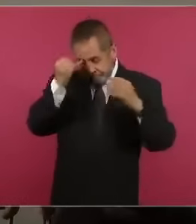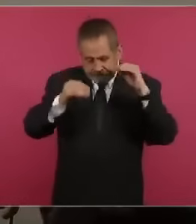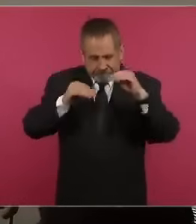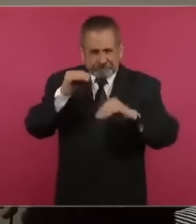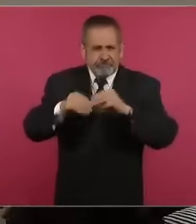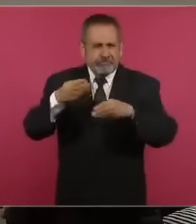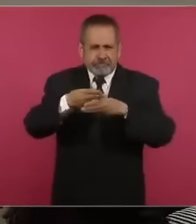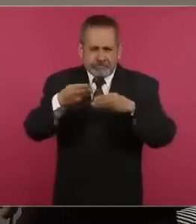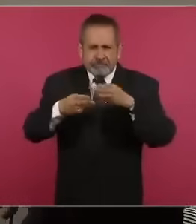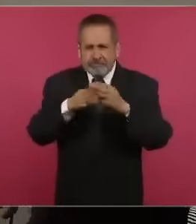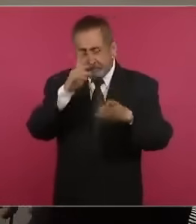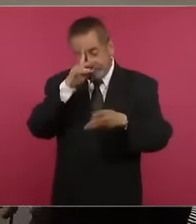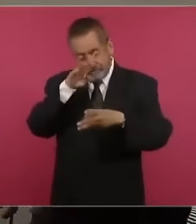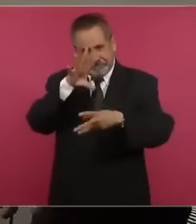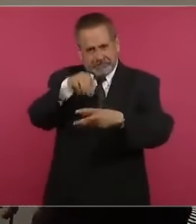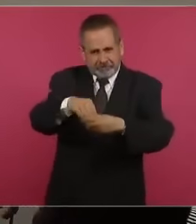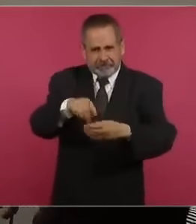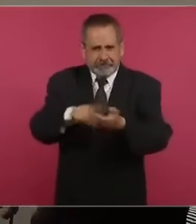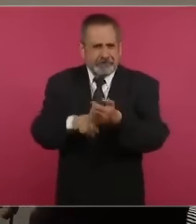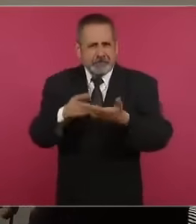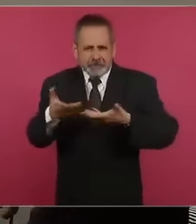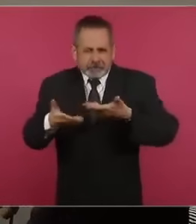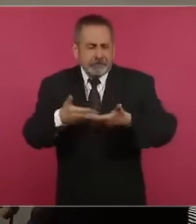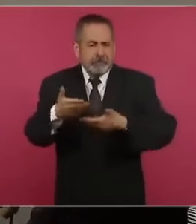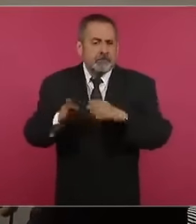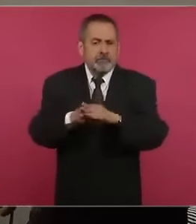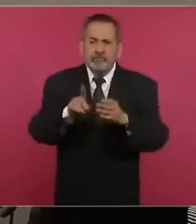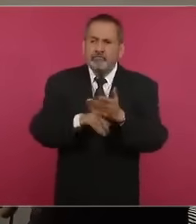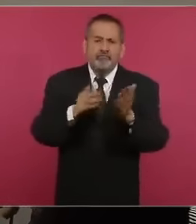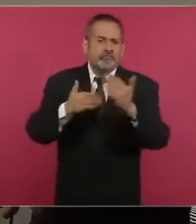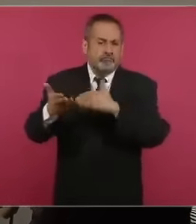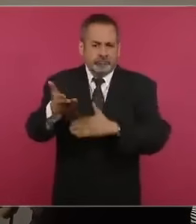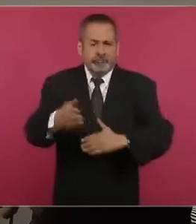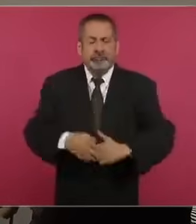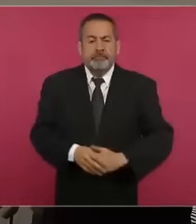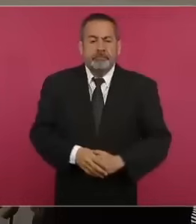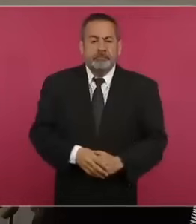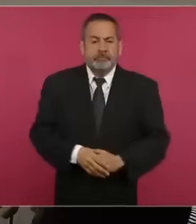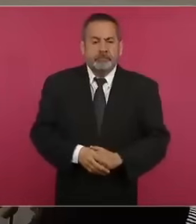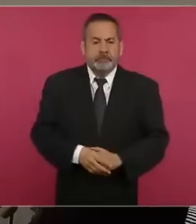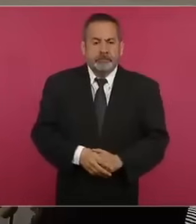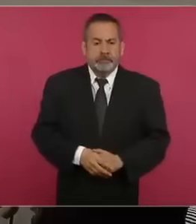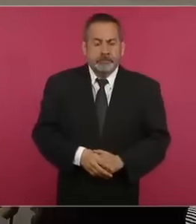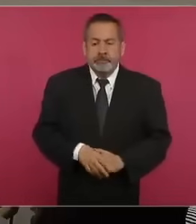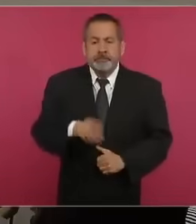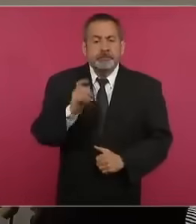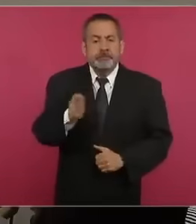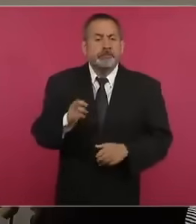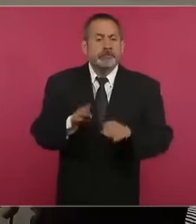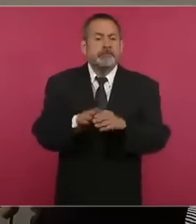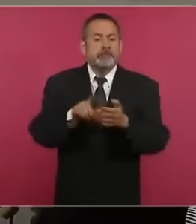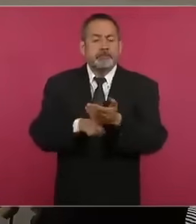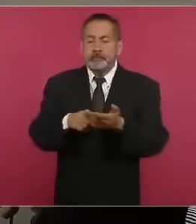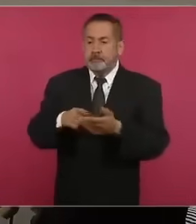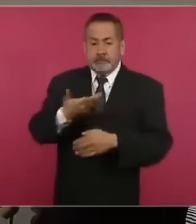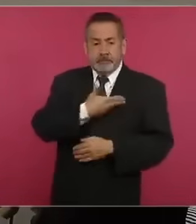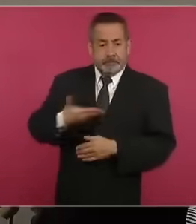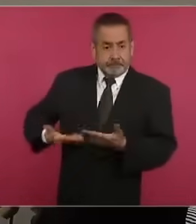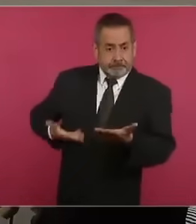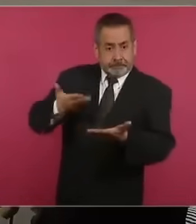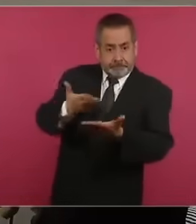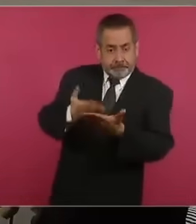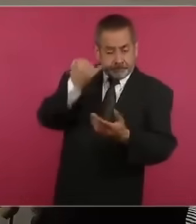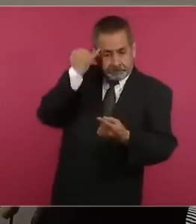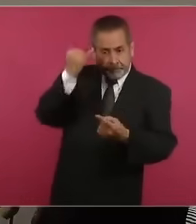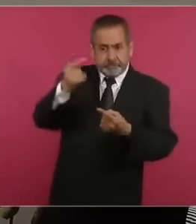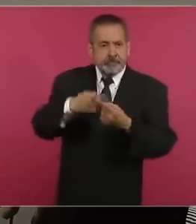de inclusión y desarrollo tecnológico. Adelante. Bueno, se tiene a propuesta del presidente